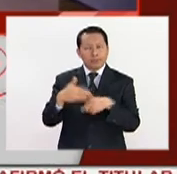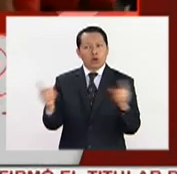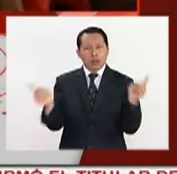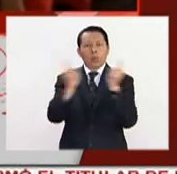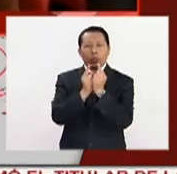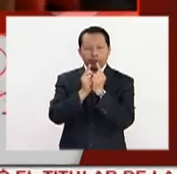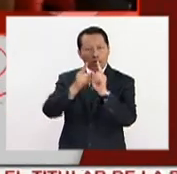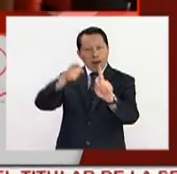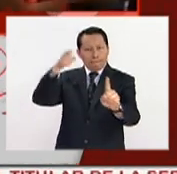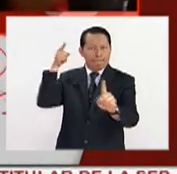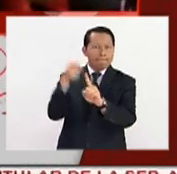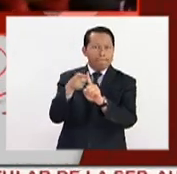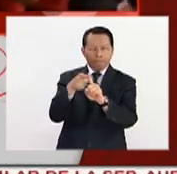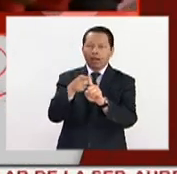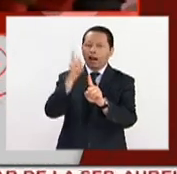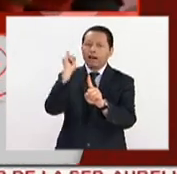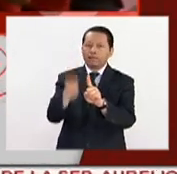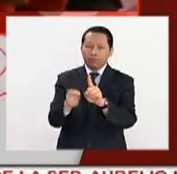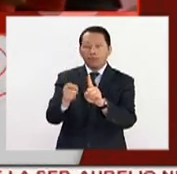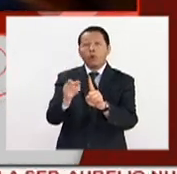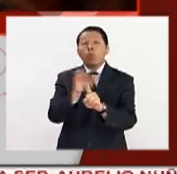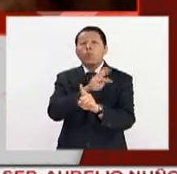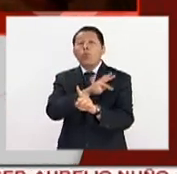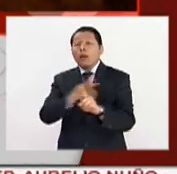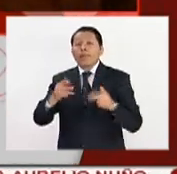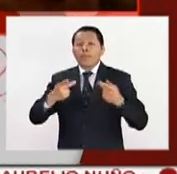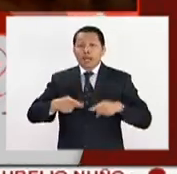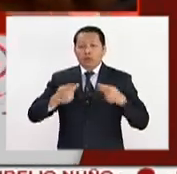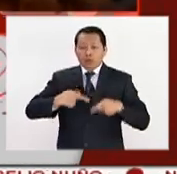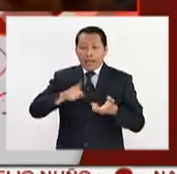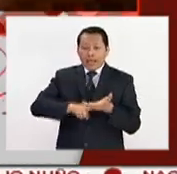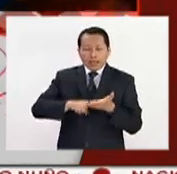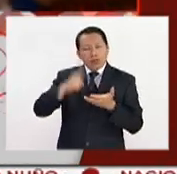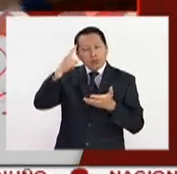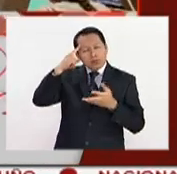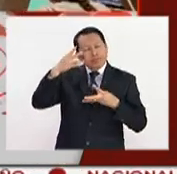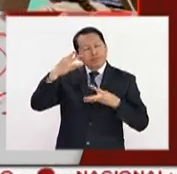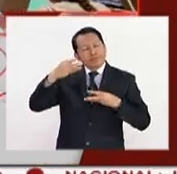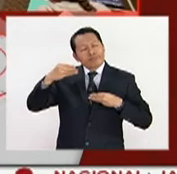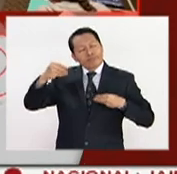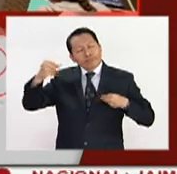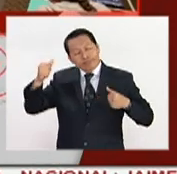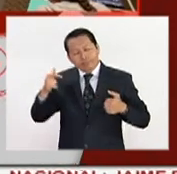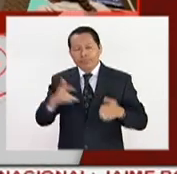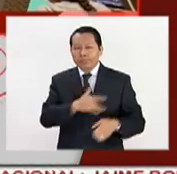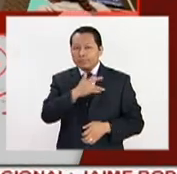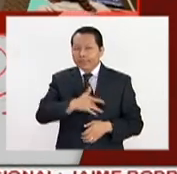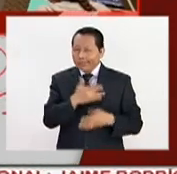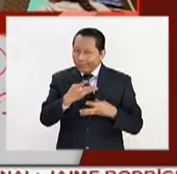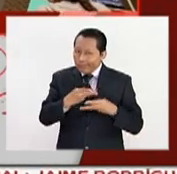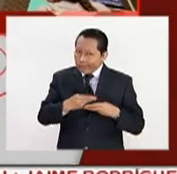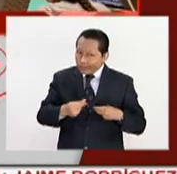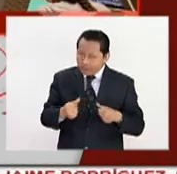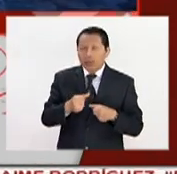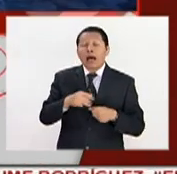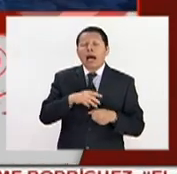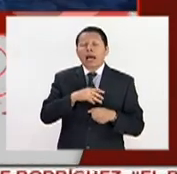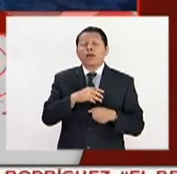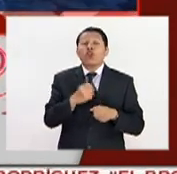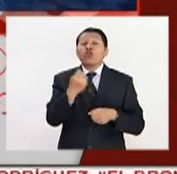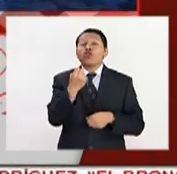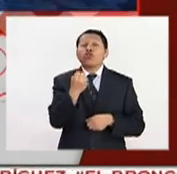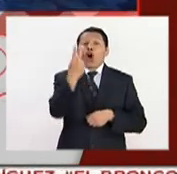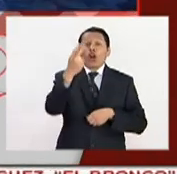orientarlo para esa sanación. Inclusive decidimos abrir 2 salas específicas, gratuitas para la